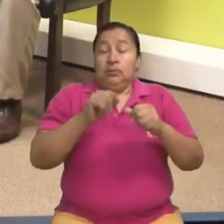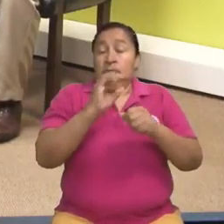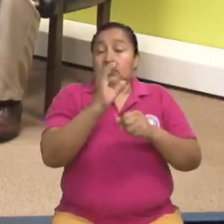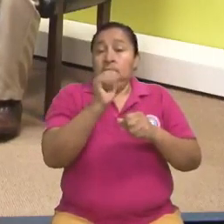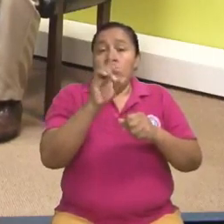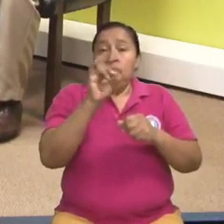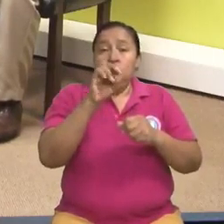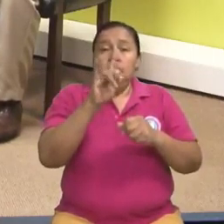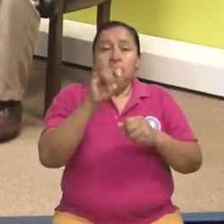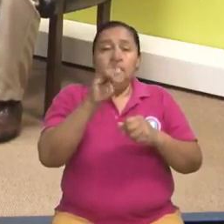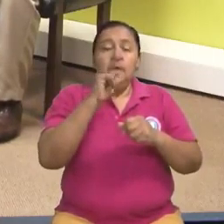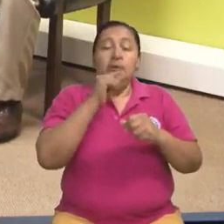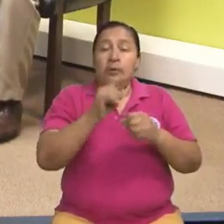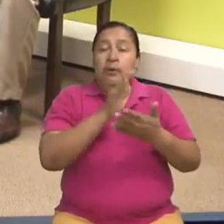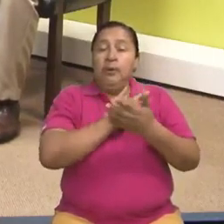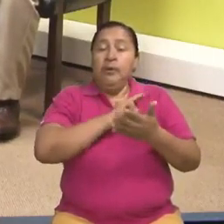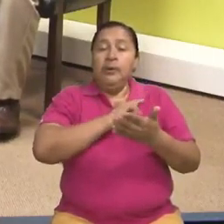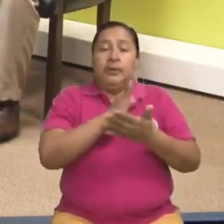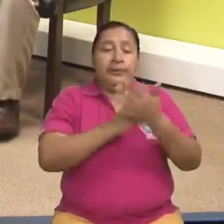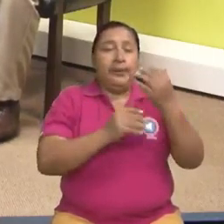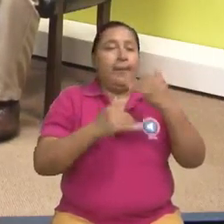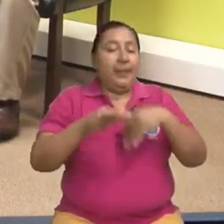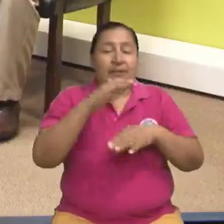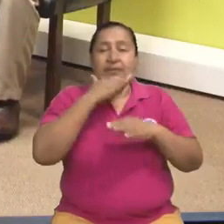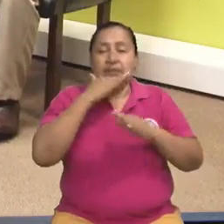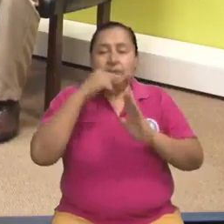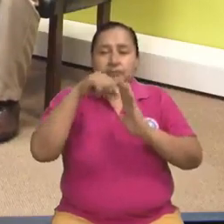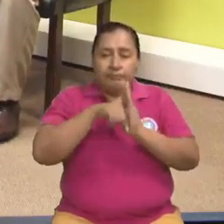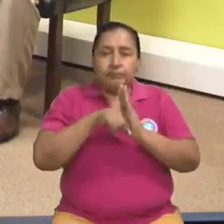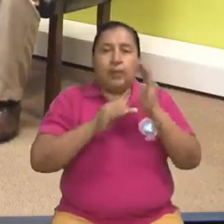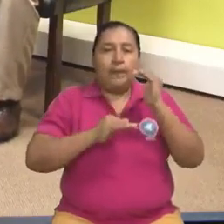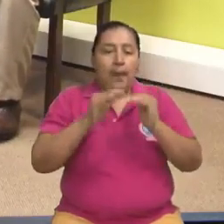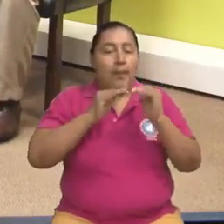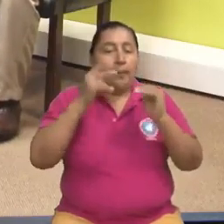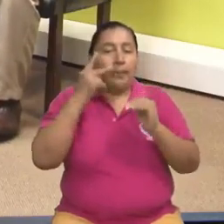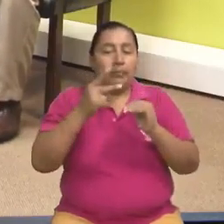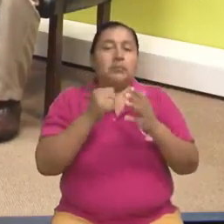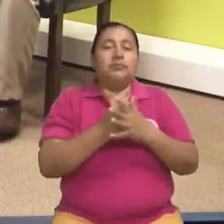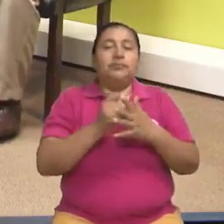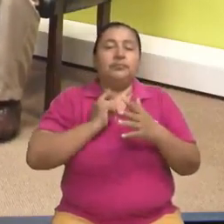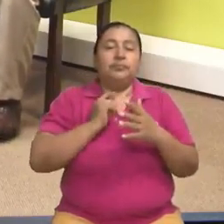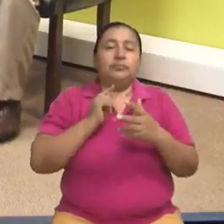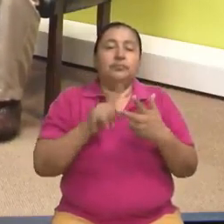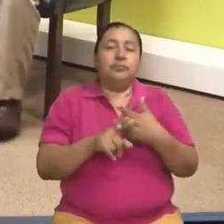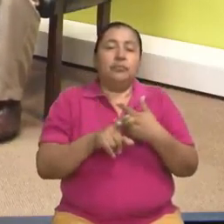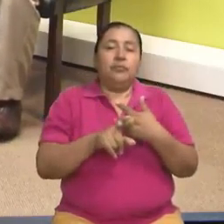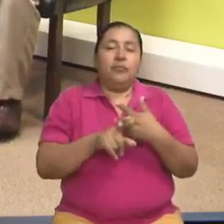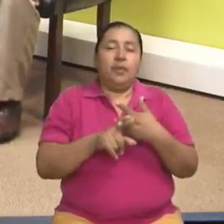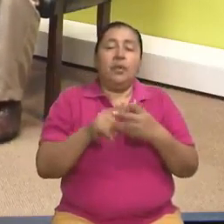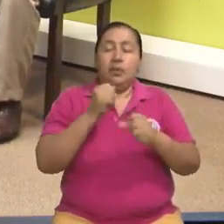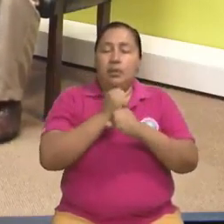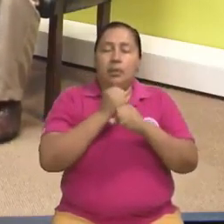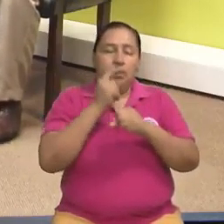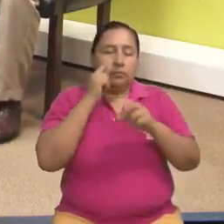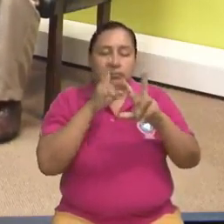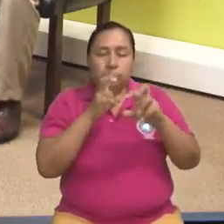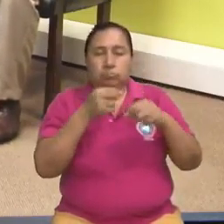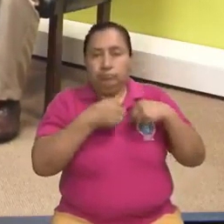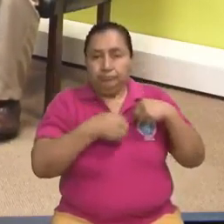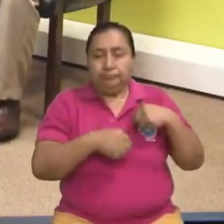de las complejas que más frecuentemente pues nosotros igual operamos y valoramos, pues es